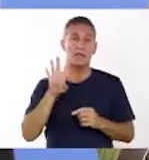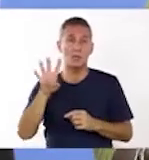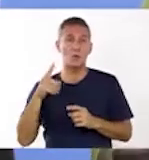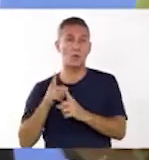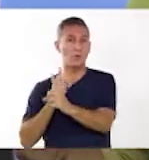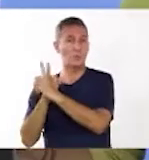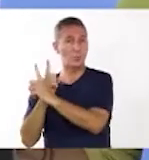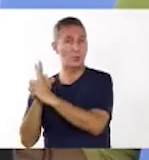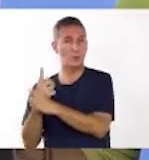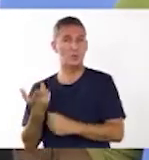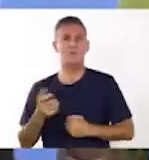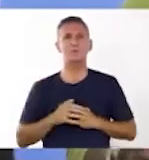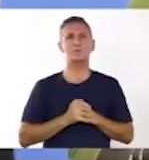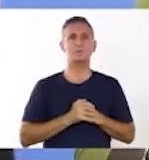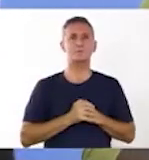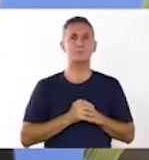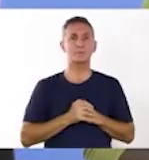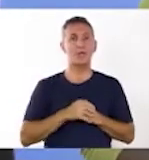cuarto por encuentro.